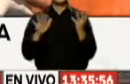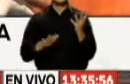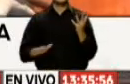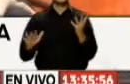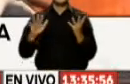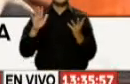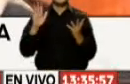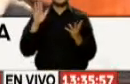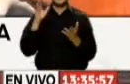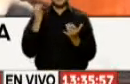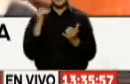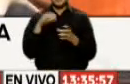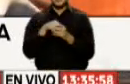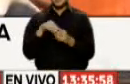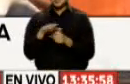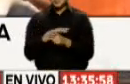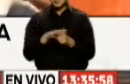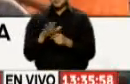a esta